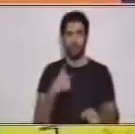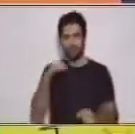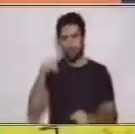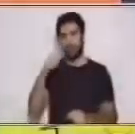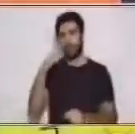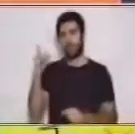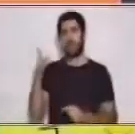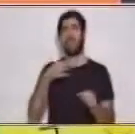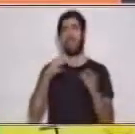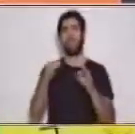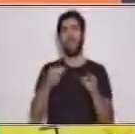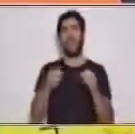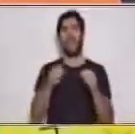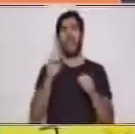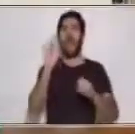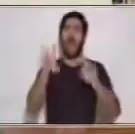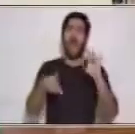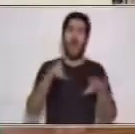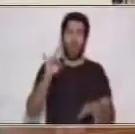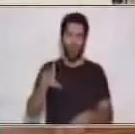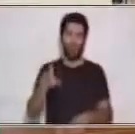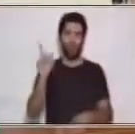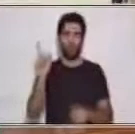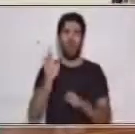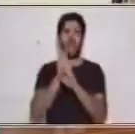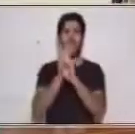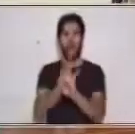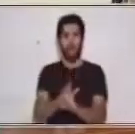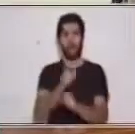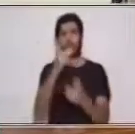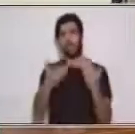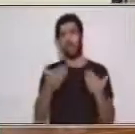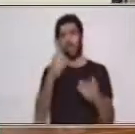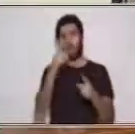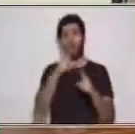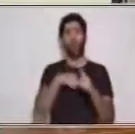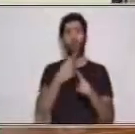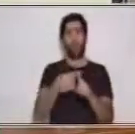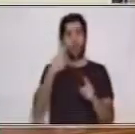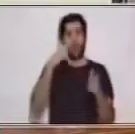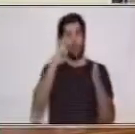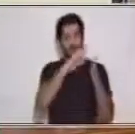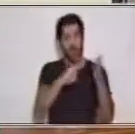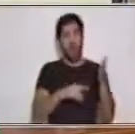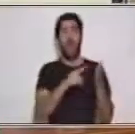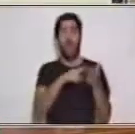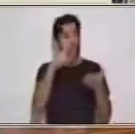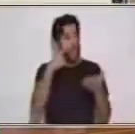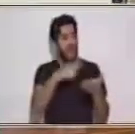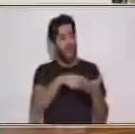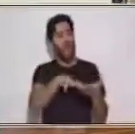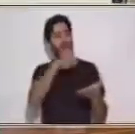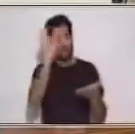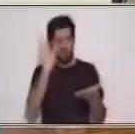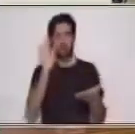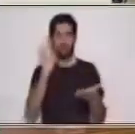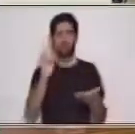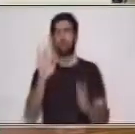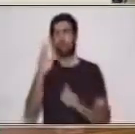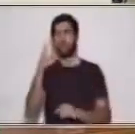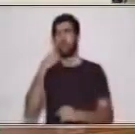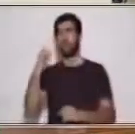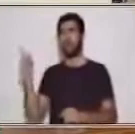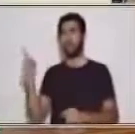a mencionar algunos ejemplos que tú vas a encontrar en un párrafo para identificarlos. El primer tipo de conector